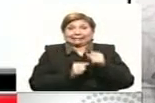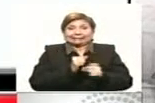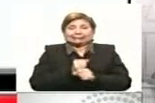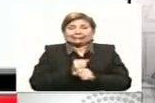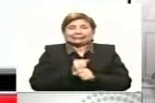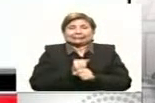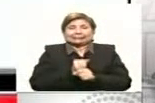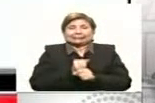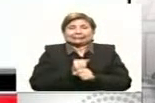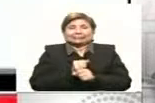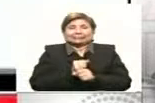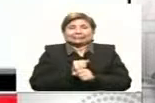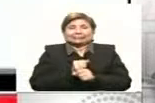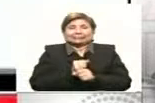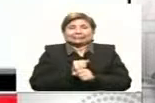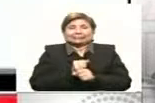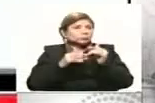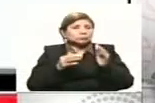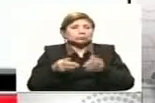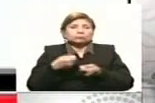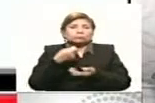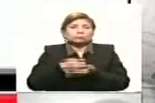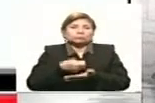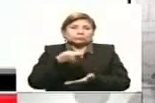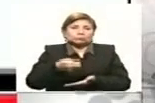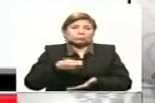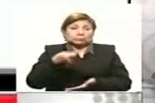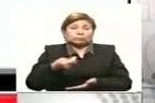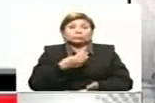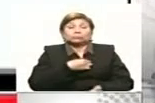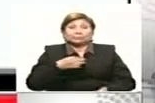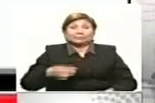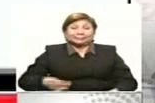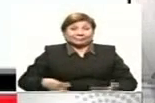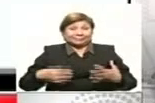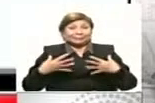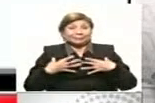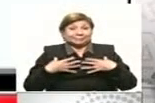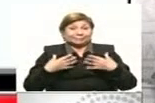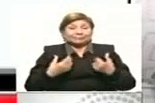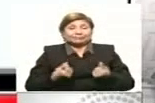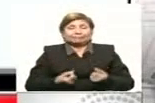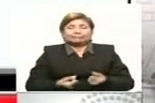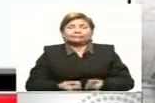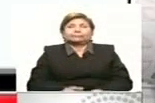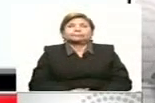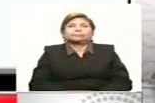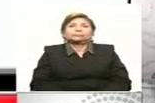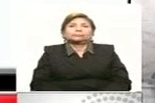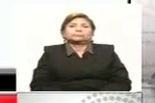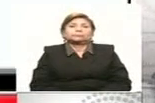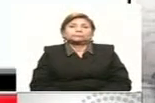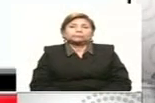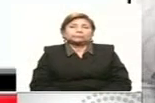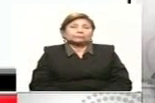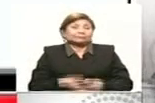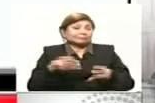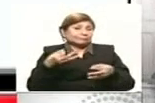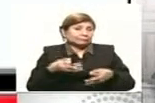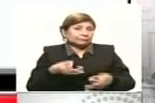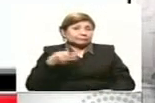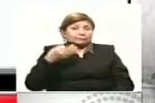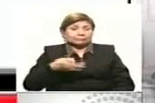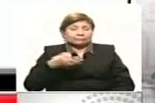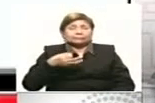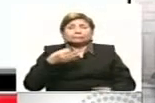proyectos que vamos al Ministerio de Salud. Repito, si bien es importante